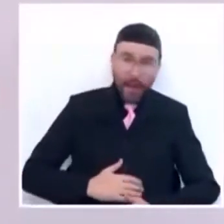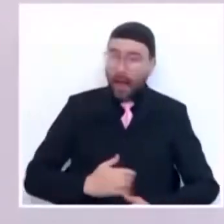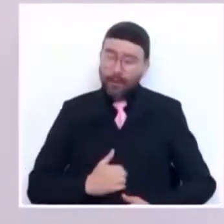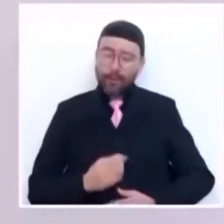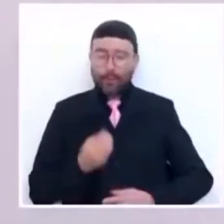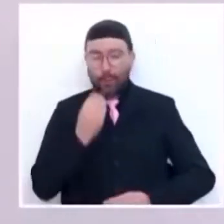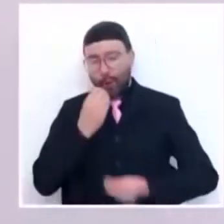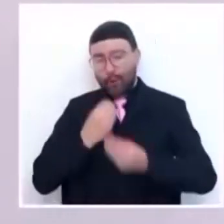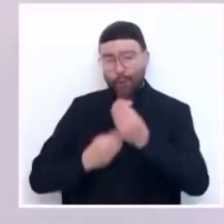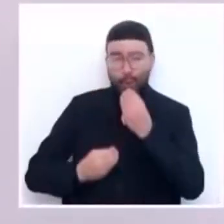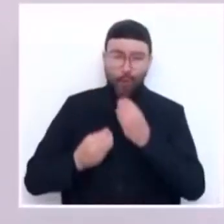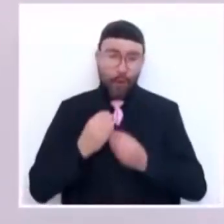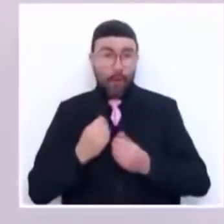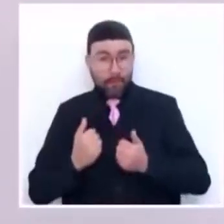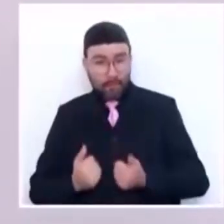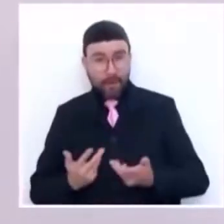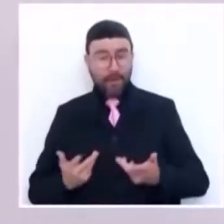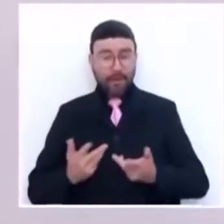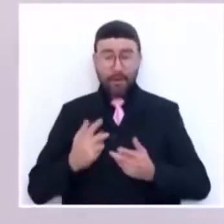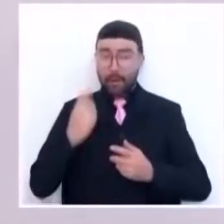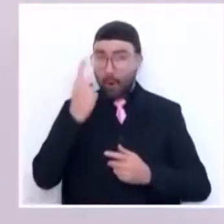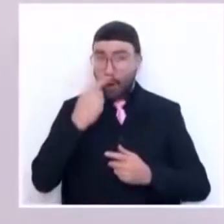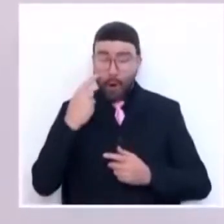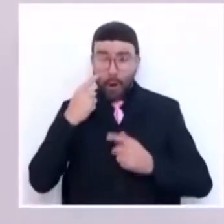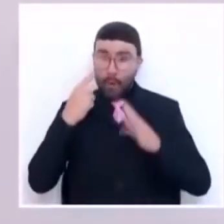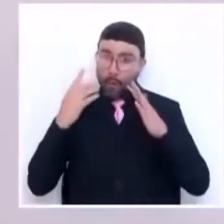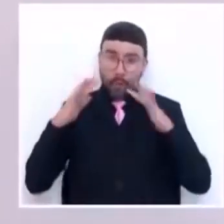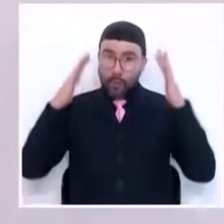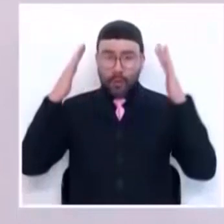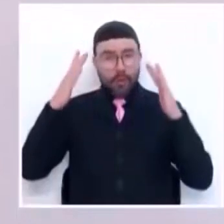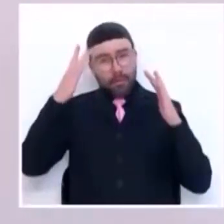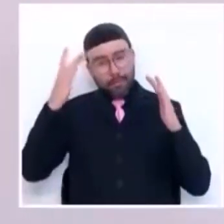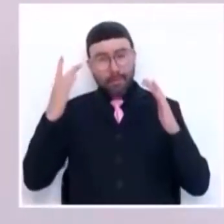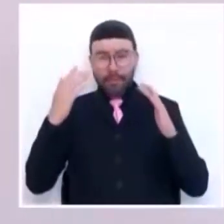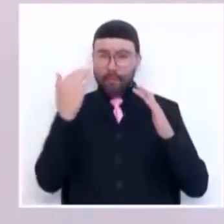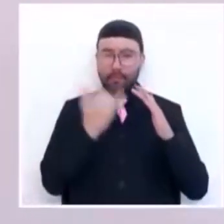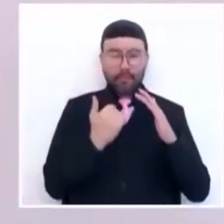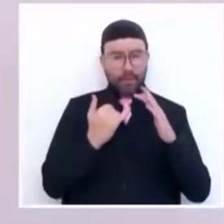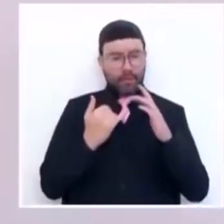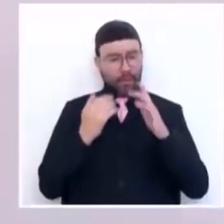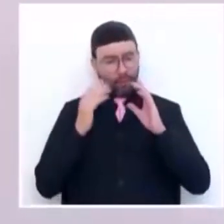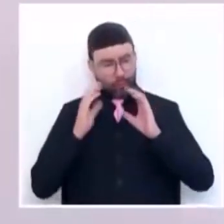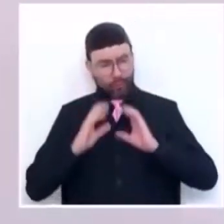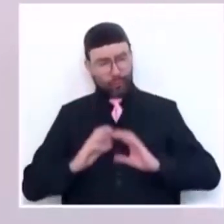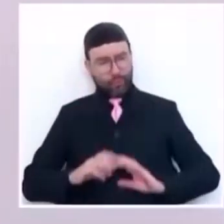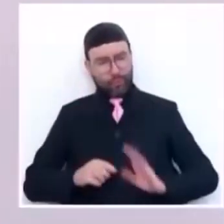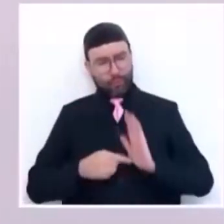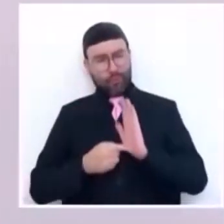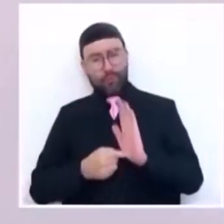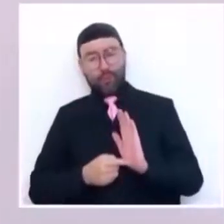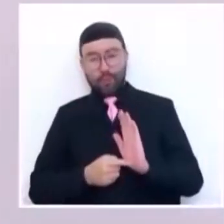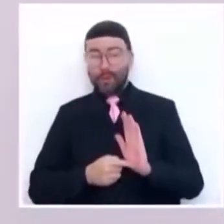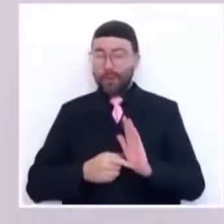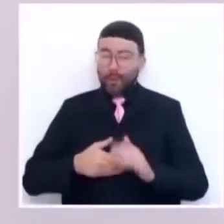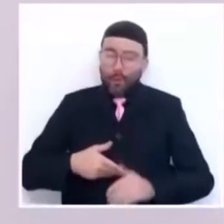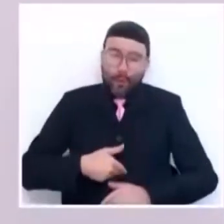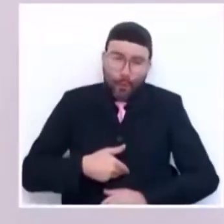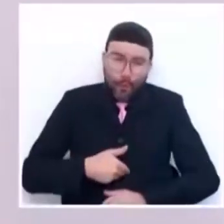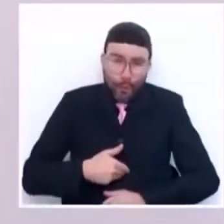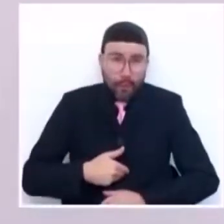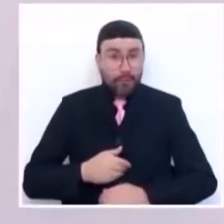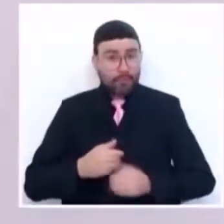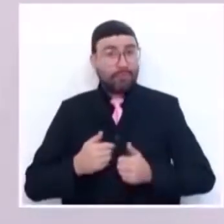bien, brillan los ojos, porque la anatomía nos muestra que es rico reírse,